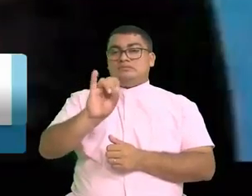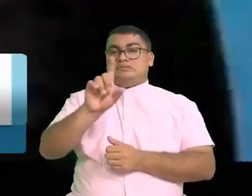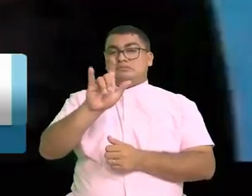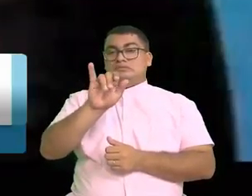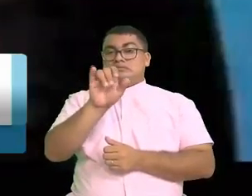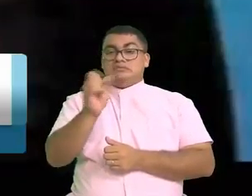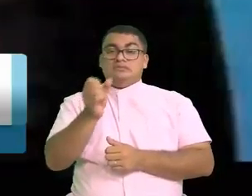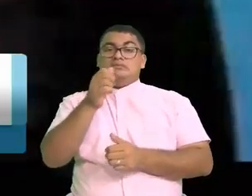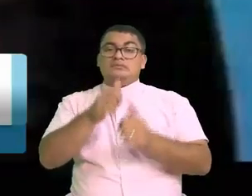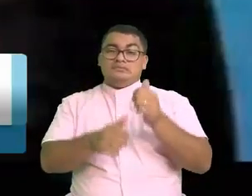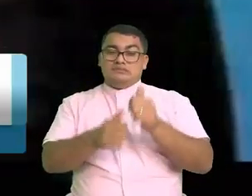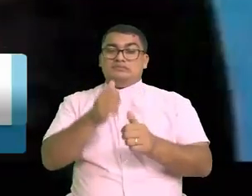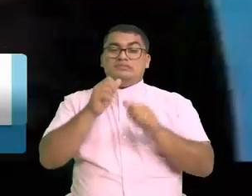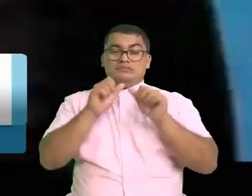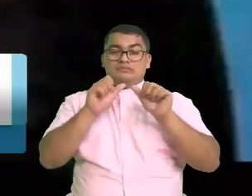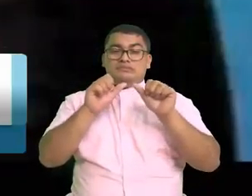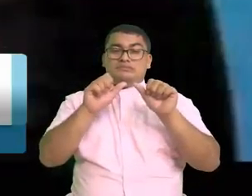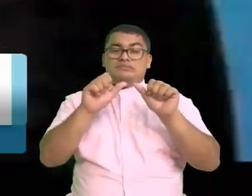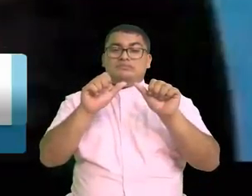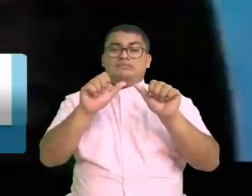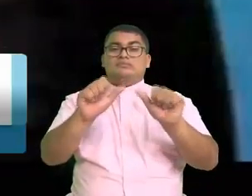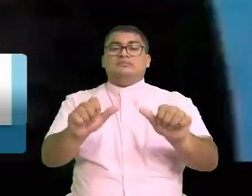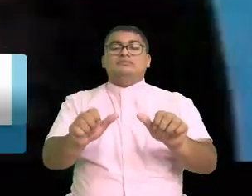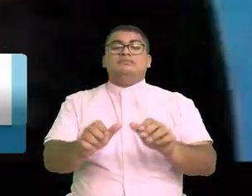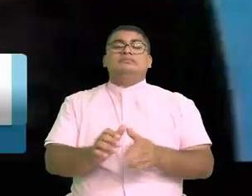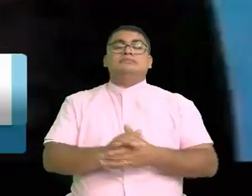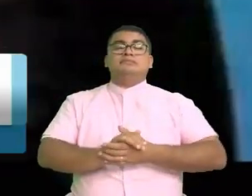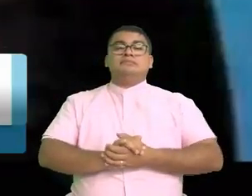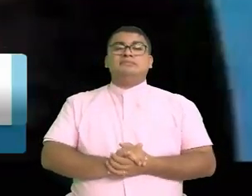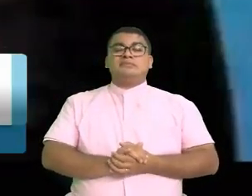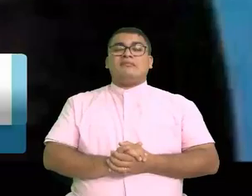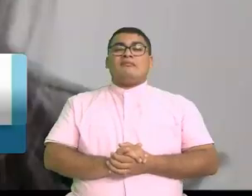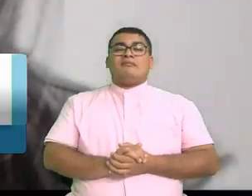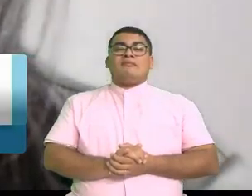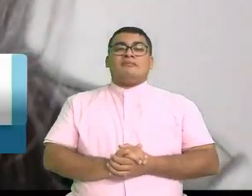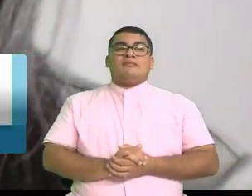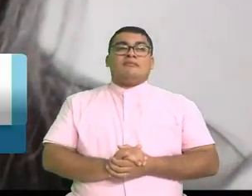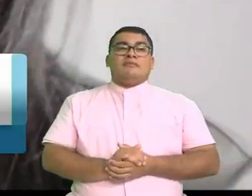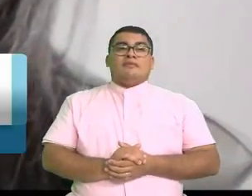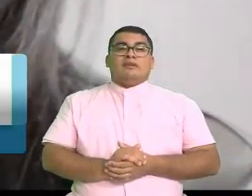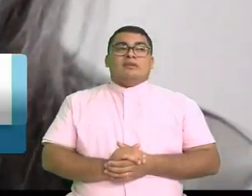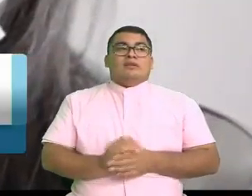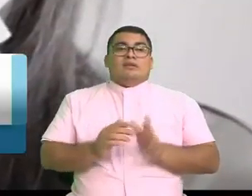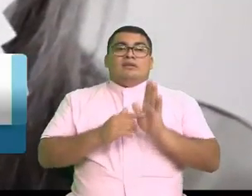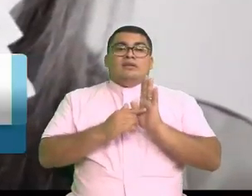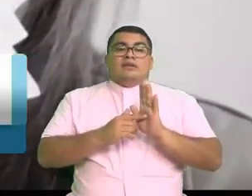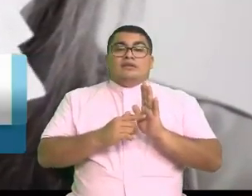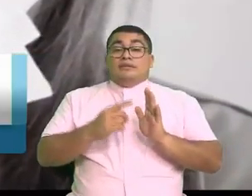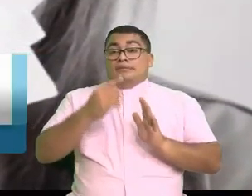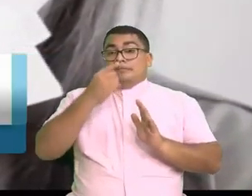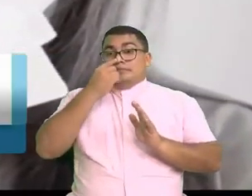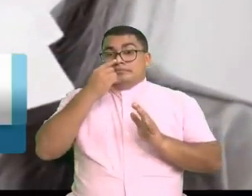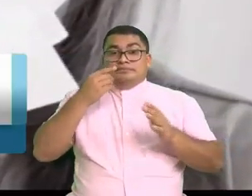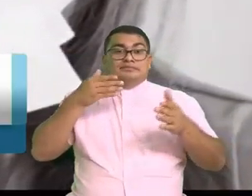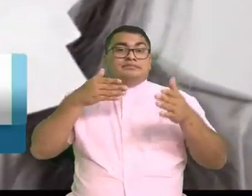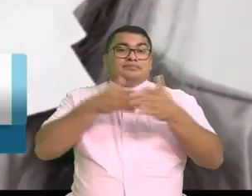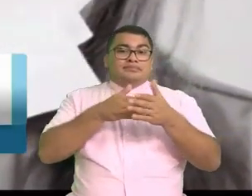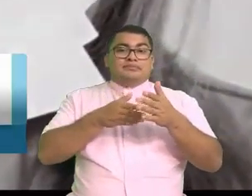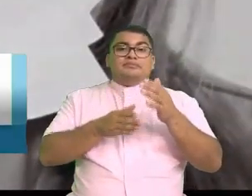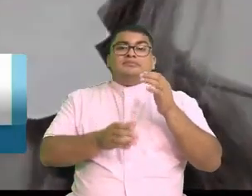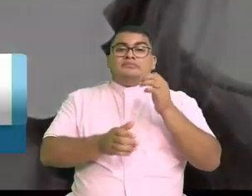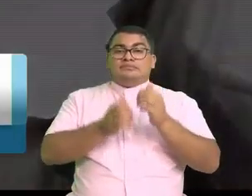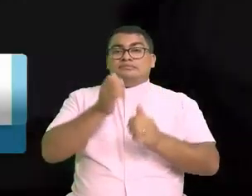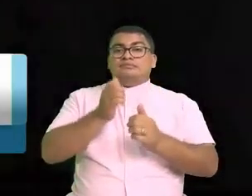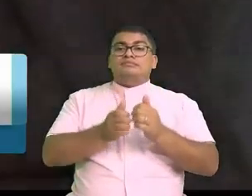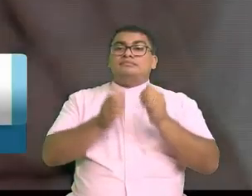una cronicidad de este tipo de problemas. Uh-huh. Un trauma nasal, por ejemplo, un trauma nasal te